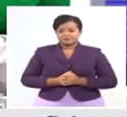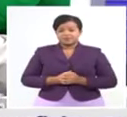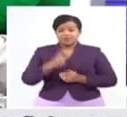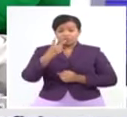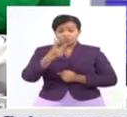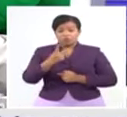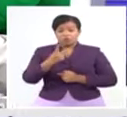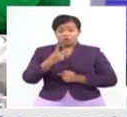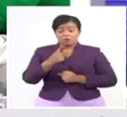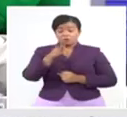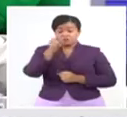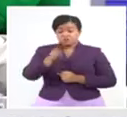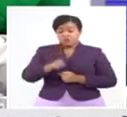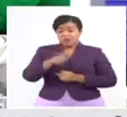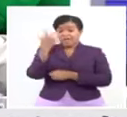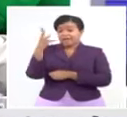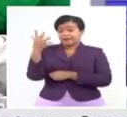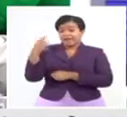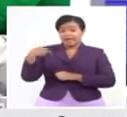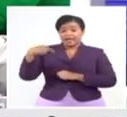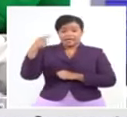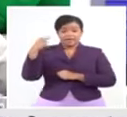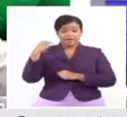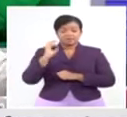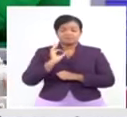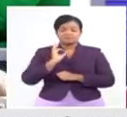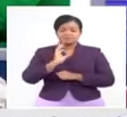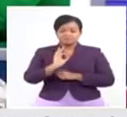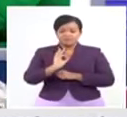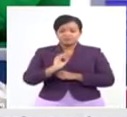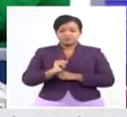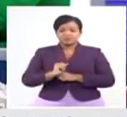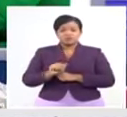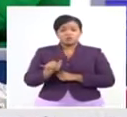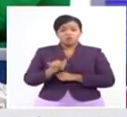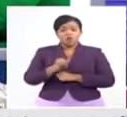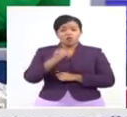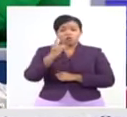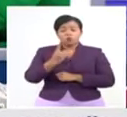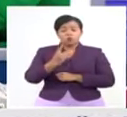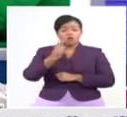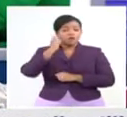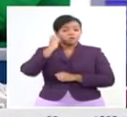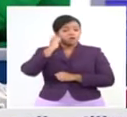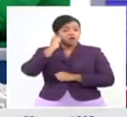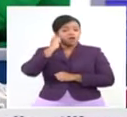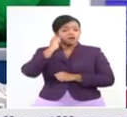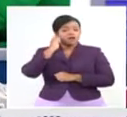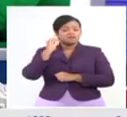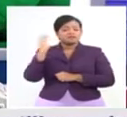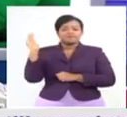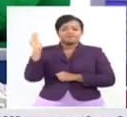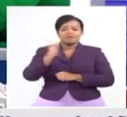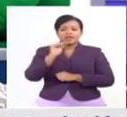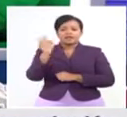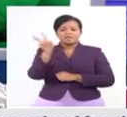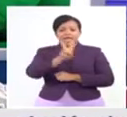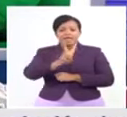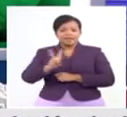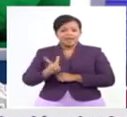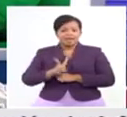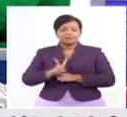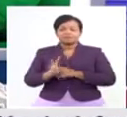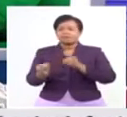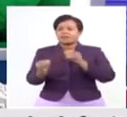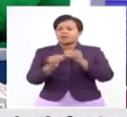diagnosticados ayer, con lo cual se une una vietnamita como consecuencia de la transmisión autóctona en la